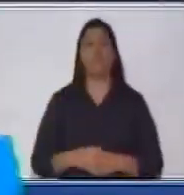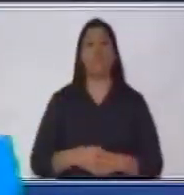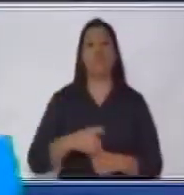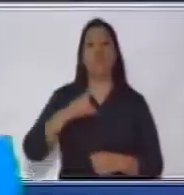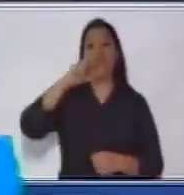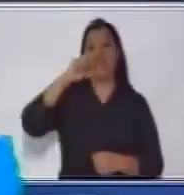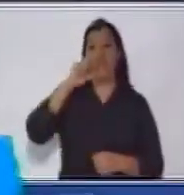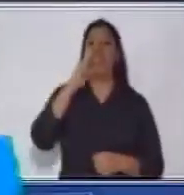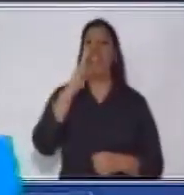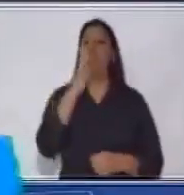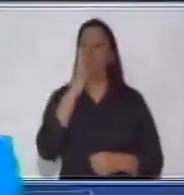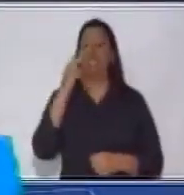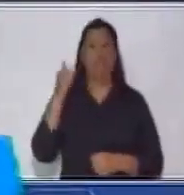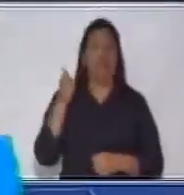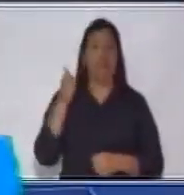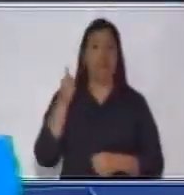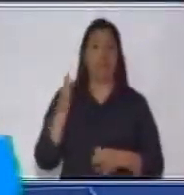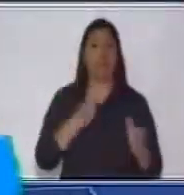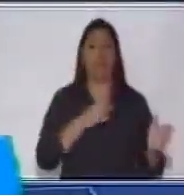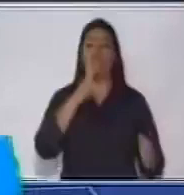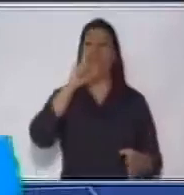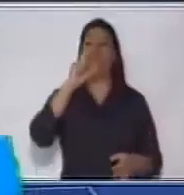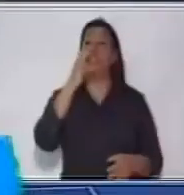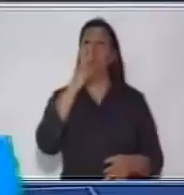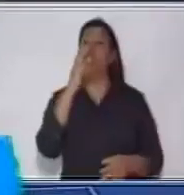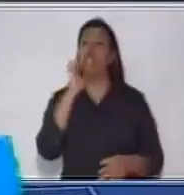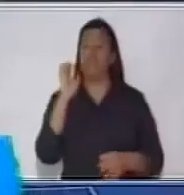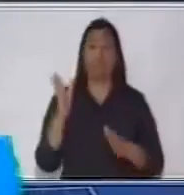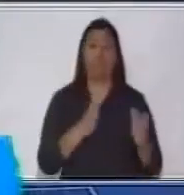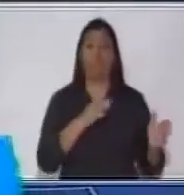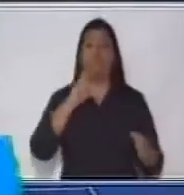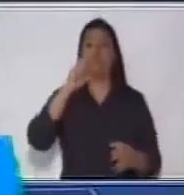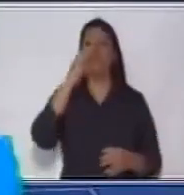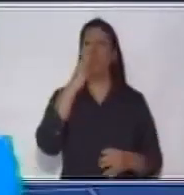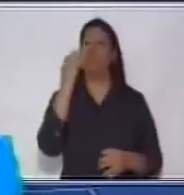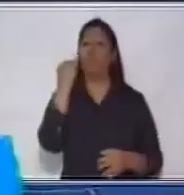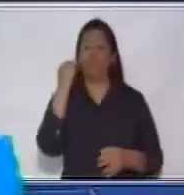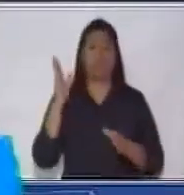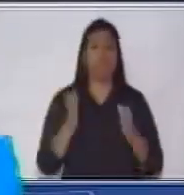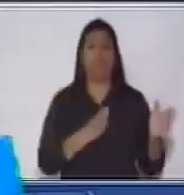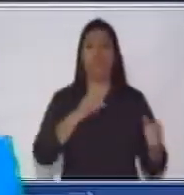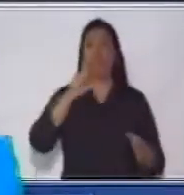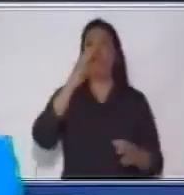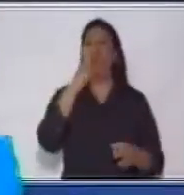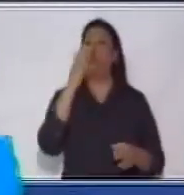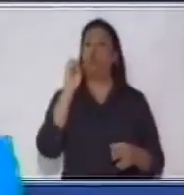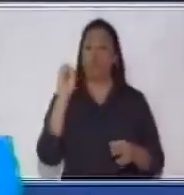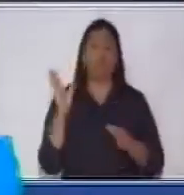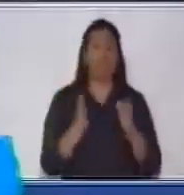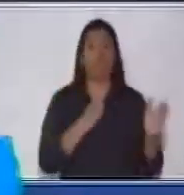Cha, che, chi, cho, chu.